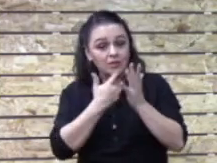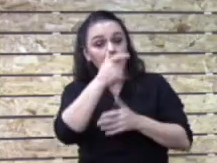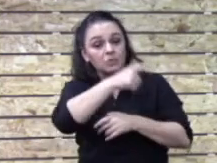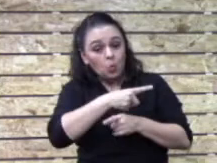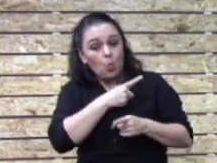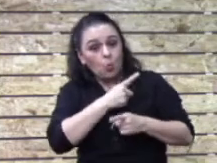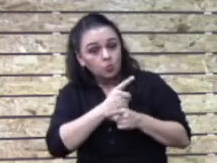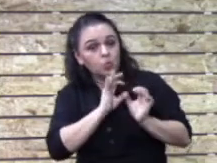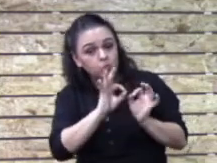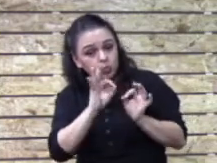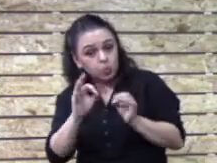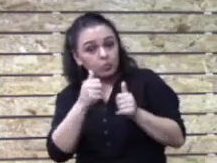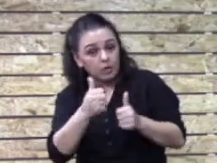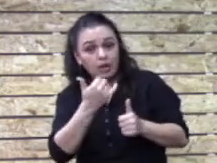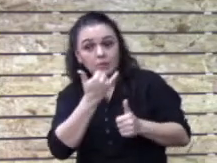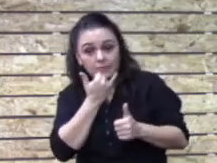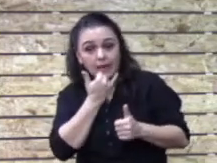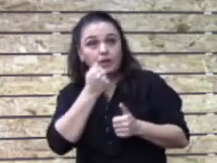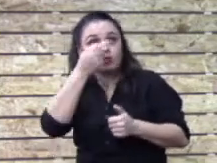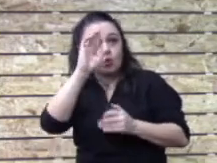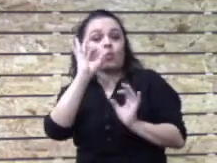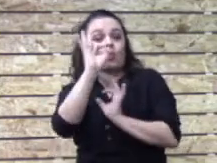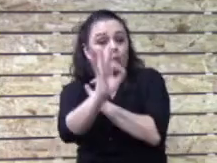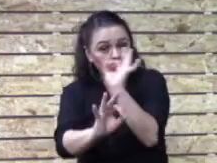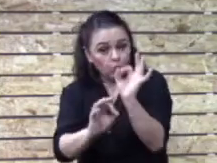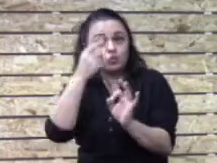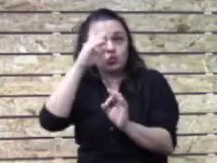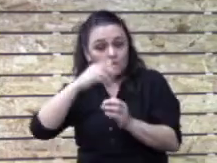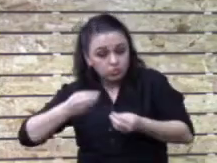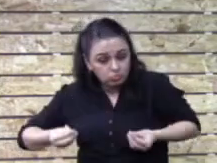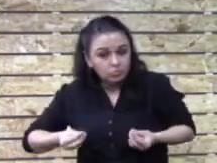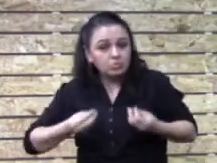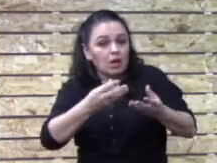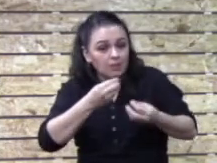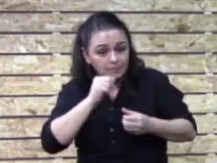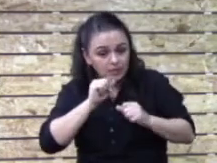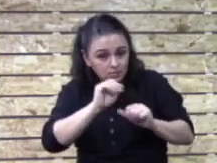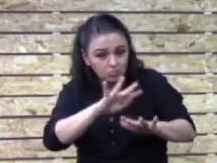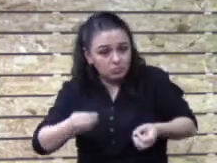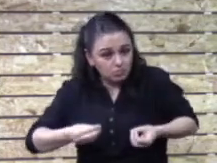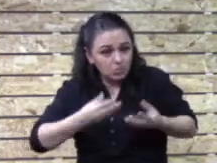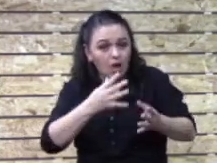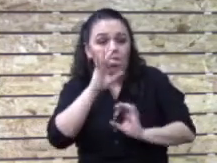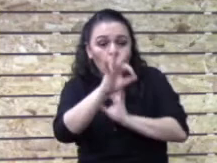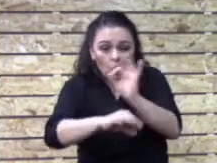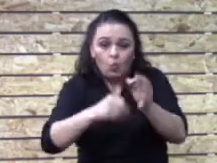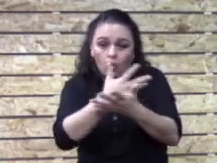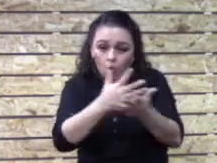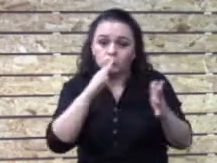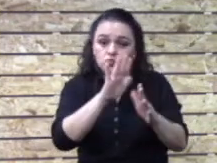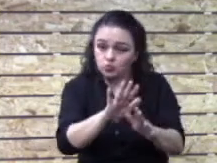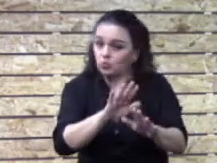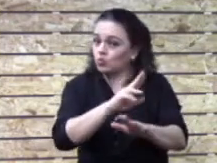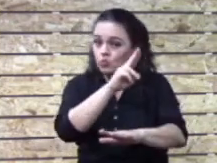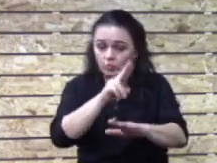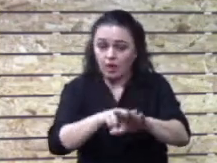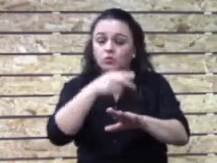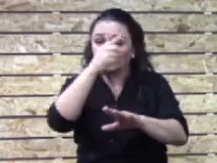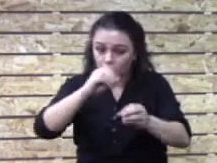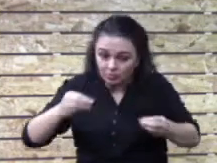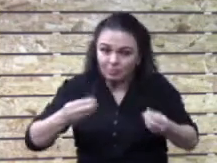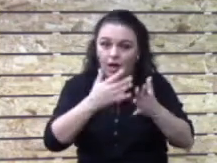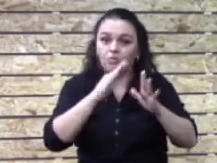estamos empezando a vivir, donde el Señor ha prometido especial provisión. en lo extraordinario. Pero en